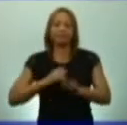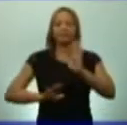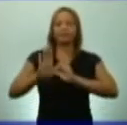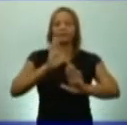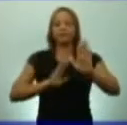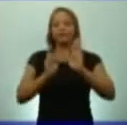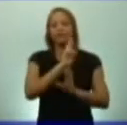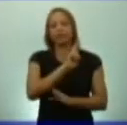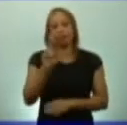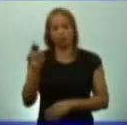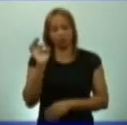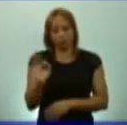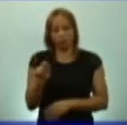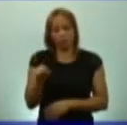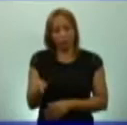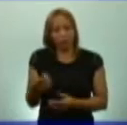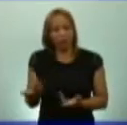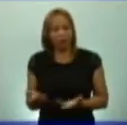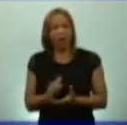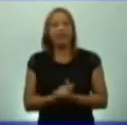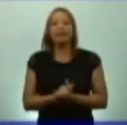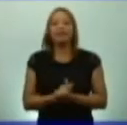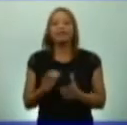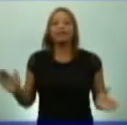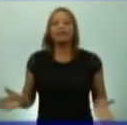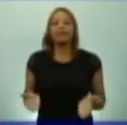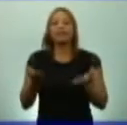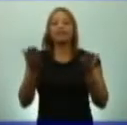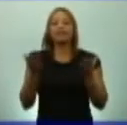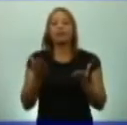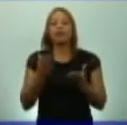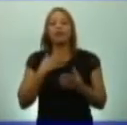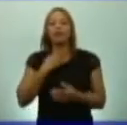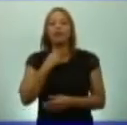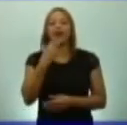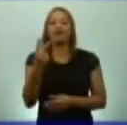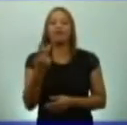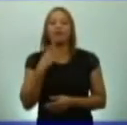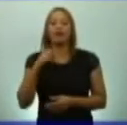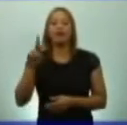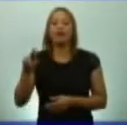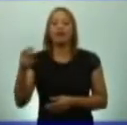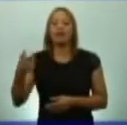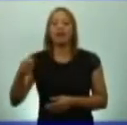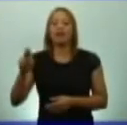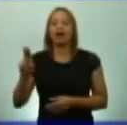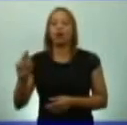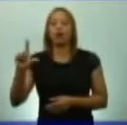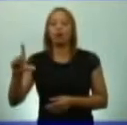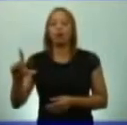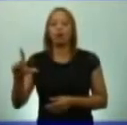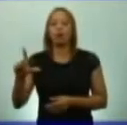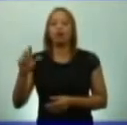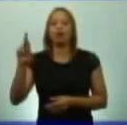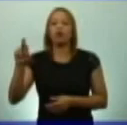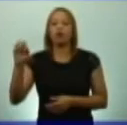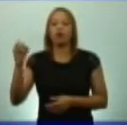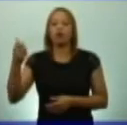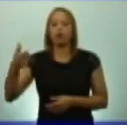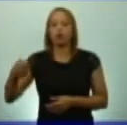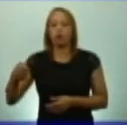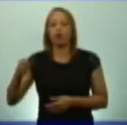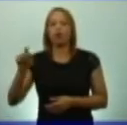la revolución cubana se alzó la voz de Raúl Roa García. Observen la